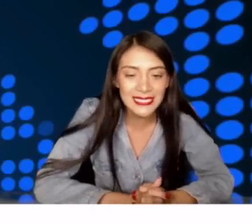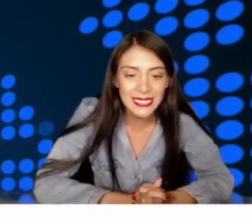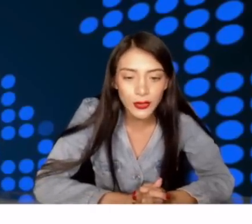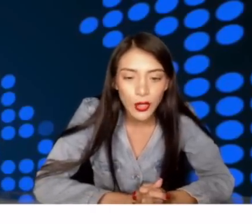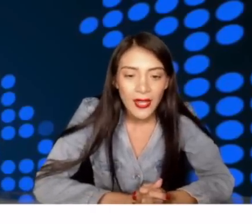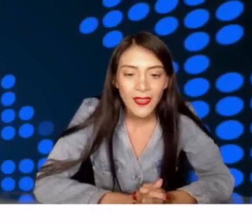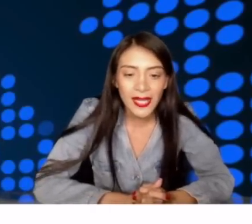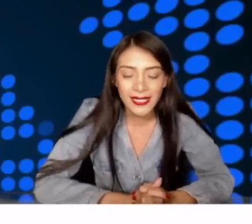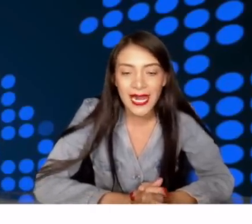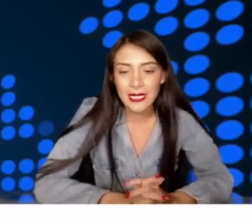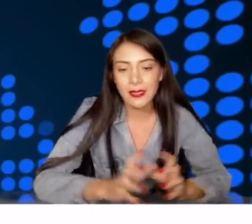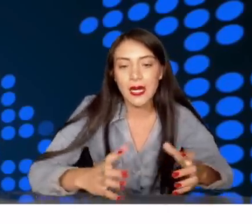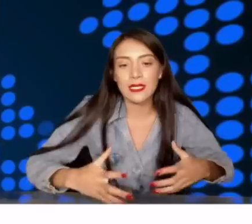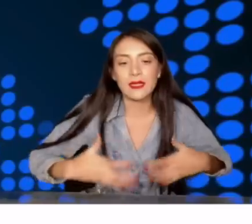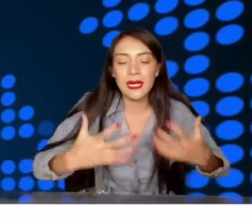este intento de